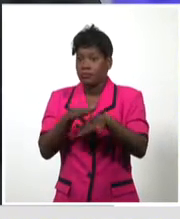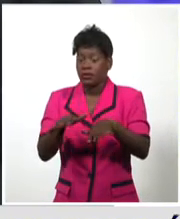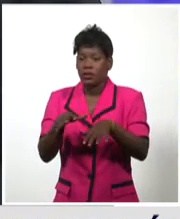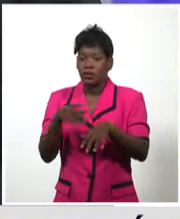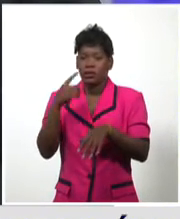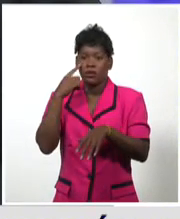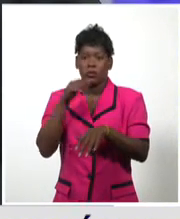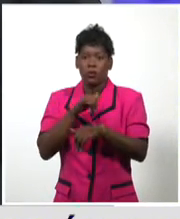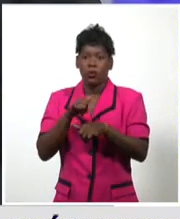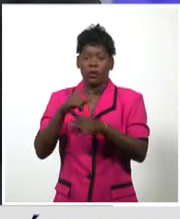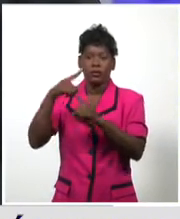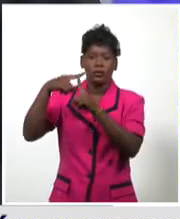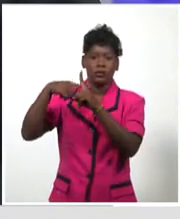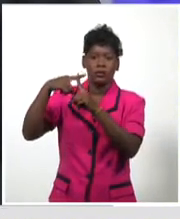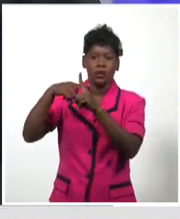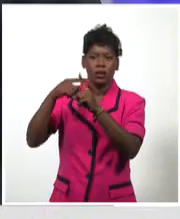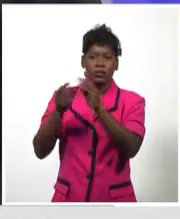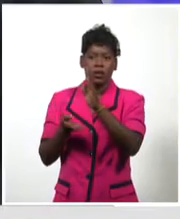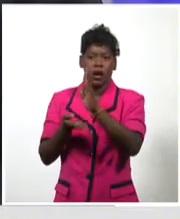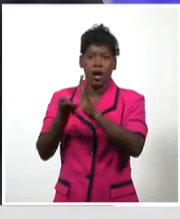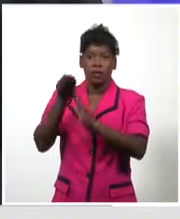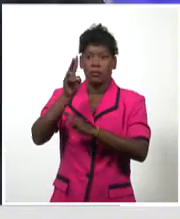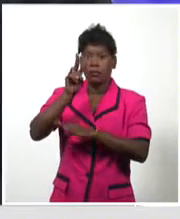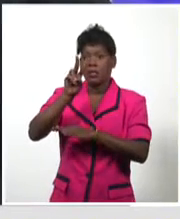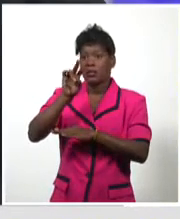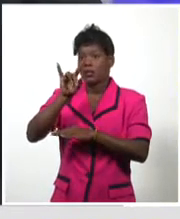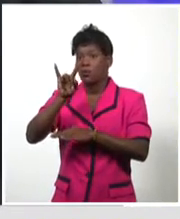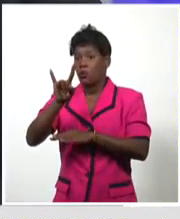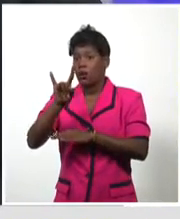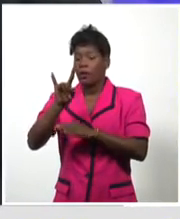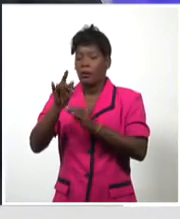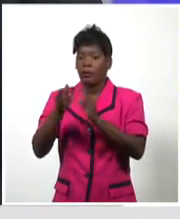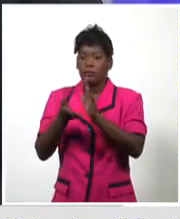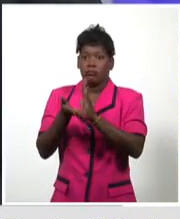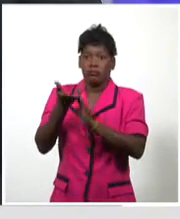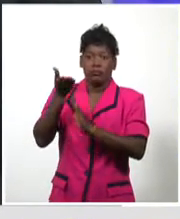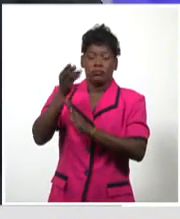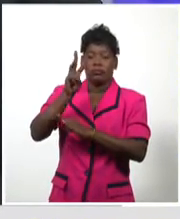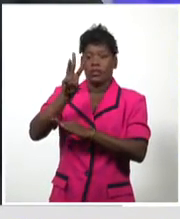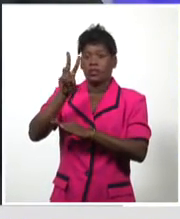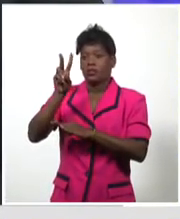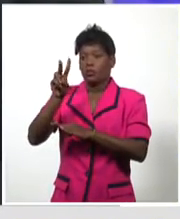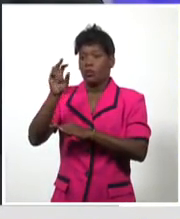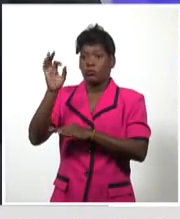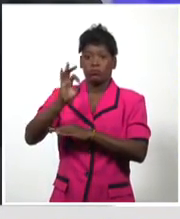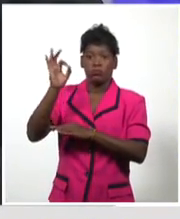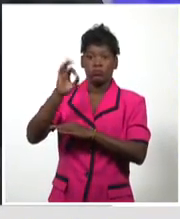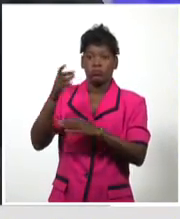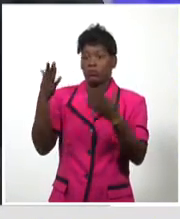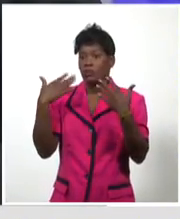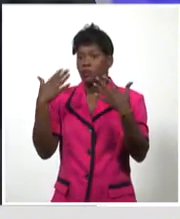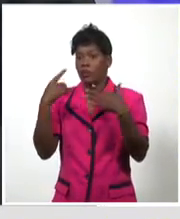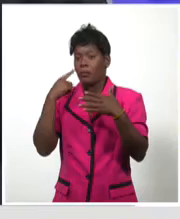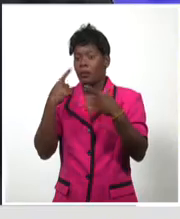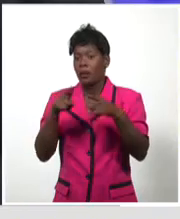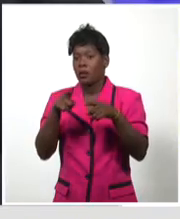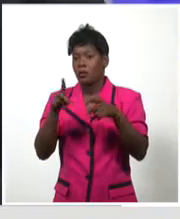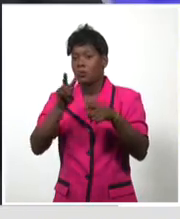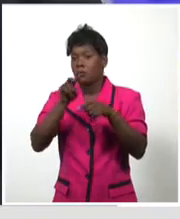a los 29, 32 grados Celsius, con humedad relativa superiores al 70, al 80%, y el virus ha